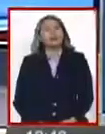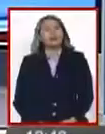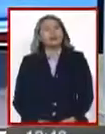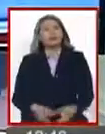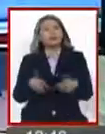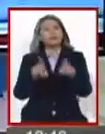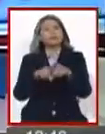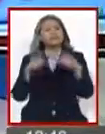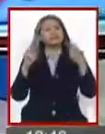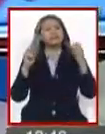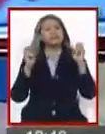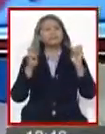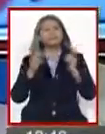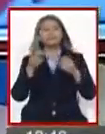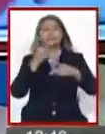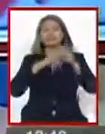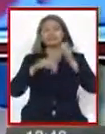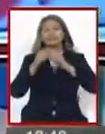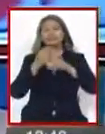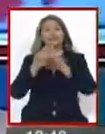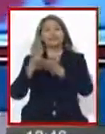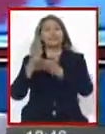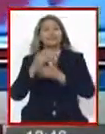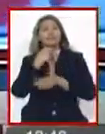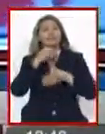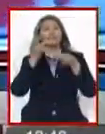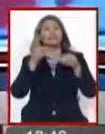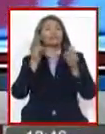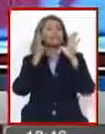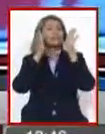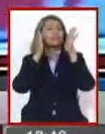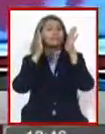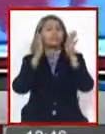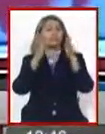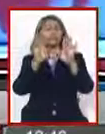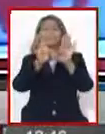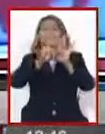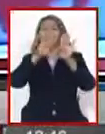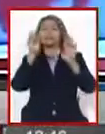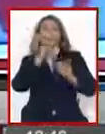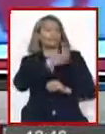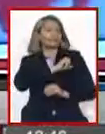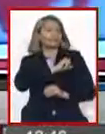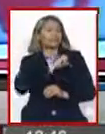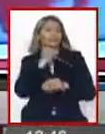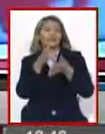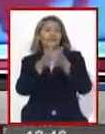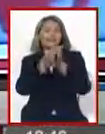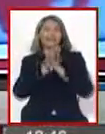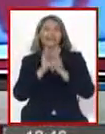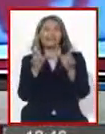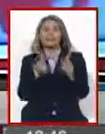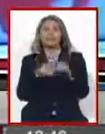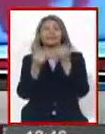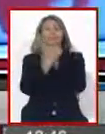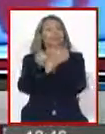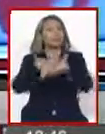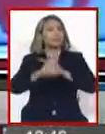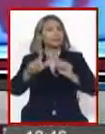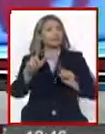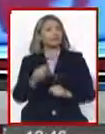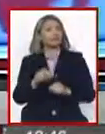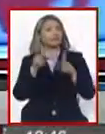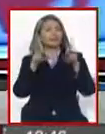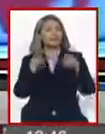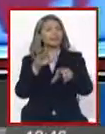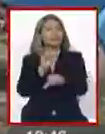y en este mismo tema los comerciantes que fueron desalojados establecieron una vigilia de las puertas de la fe el cese pidiendo también la liberación de